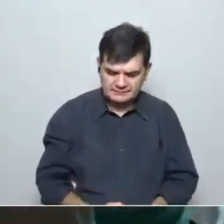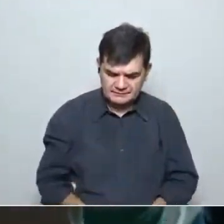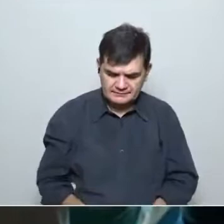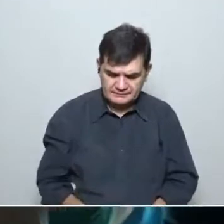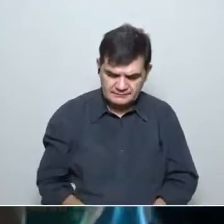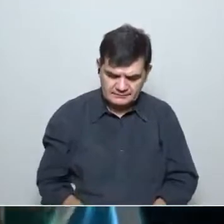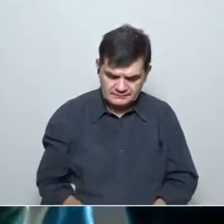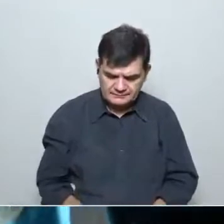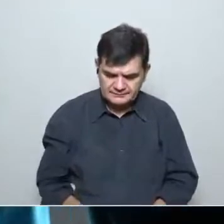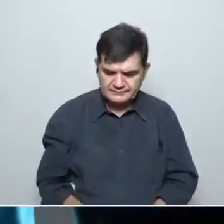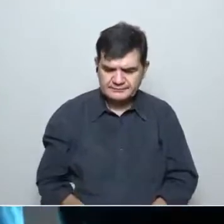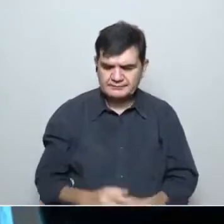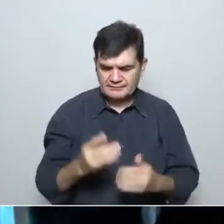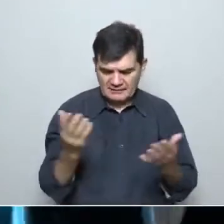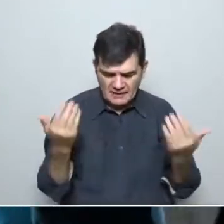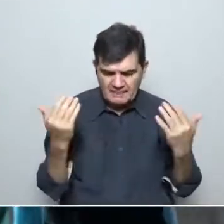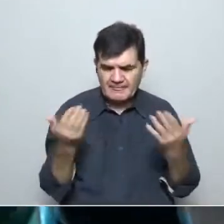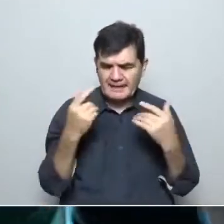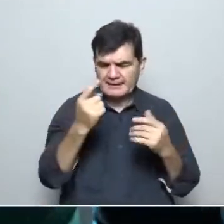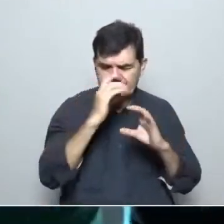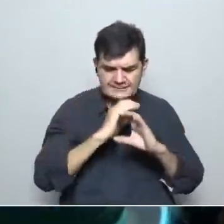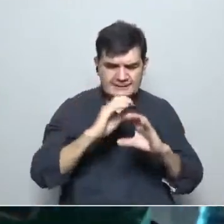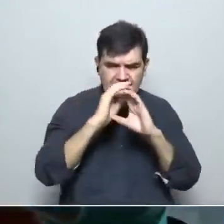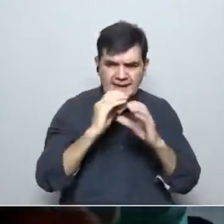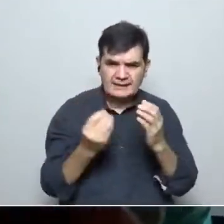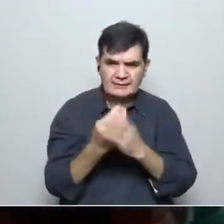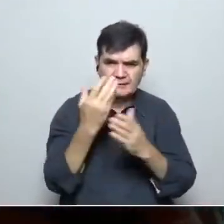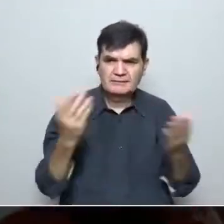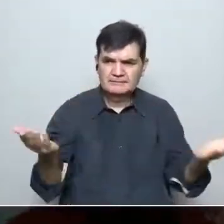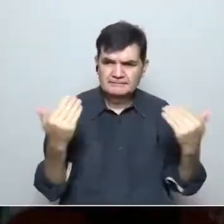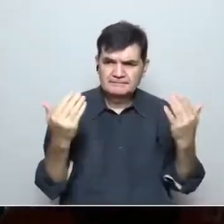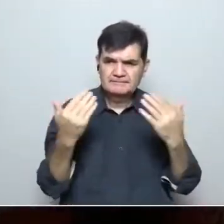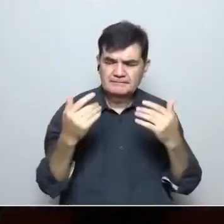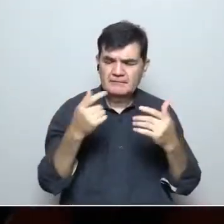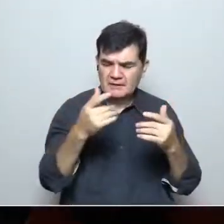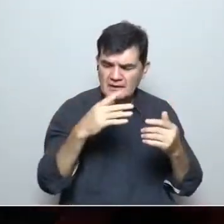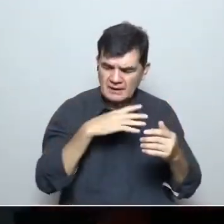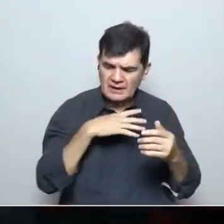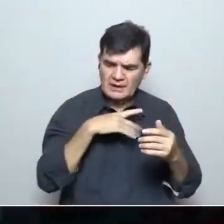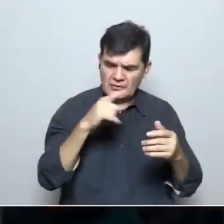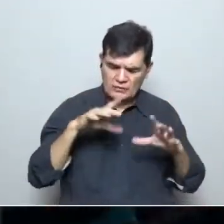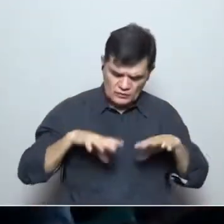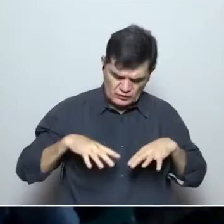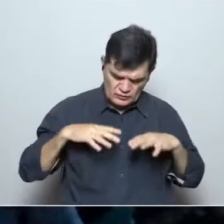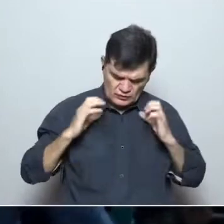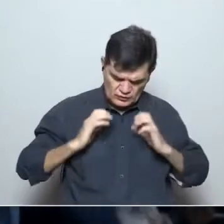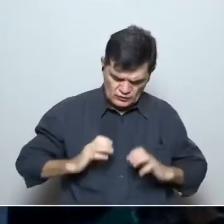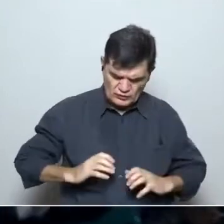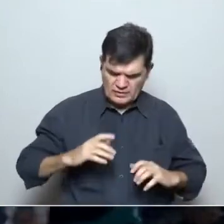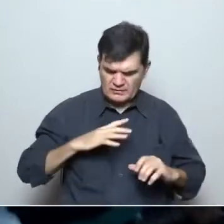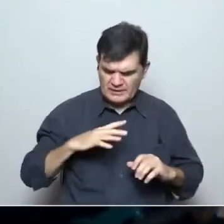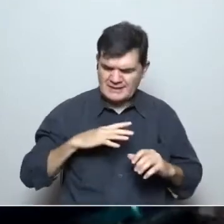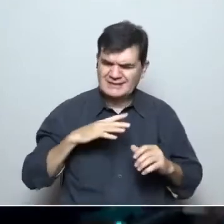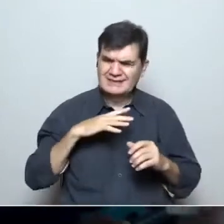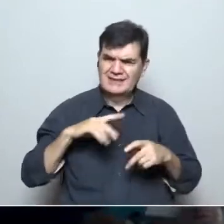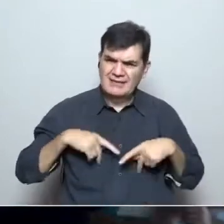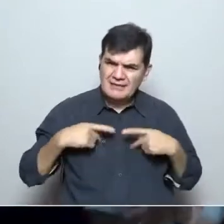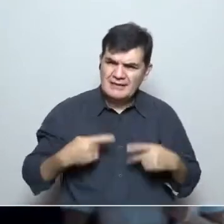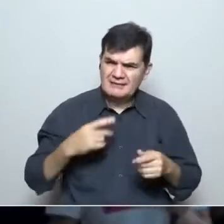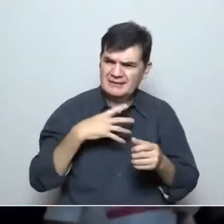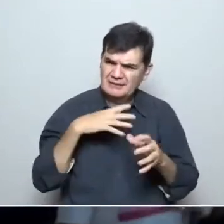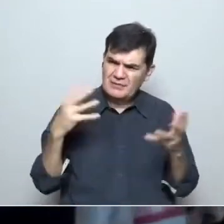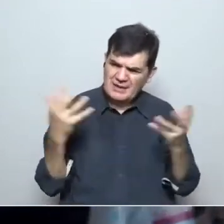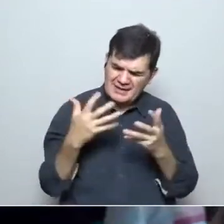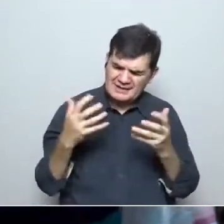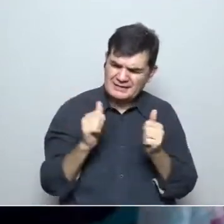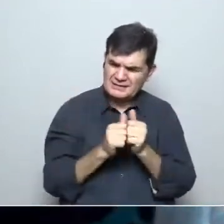Marere. Sale, sale, sale, viene, viene, viene, viene. Hasta que sientas que tu cuerpo está conectado. Tienes que moverte de